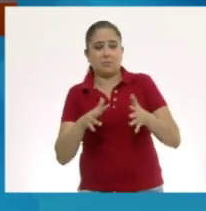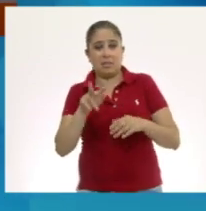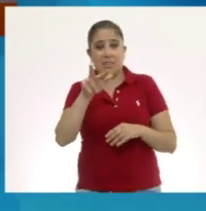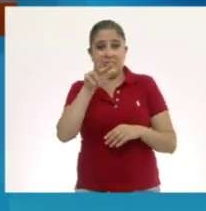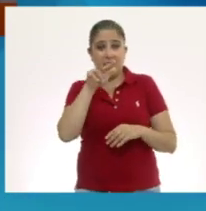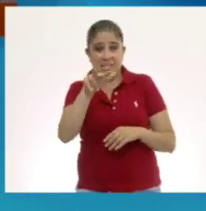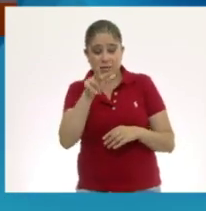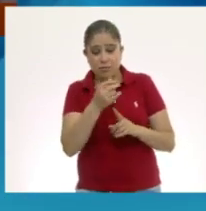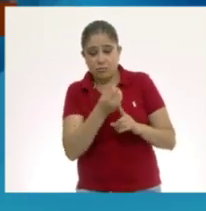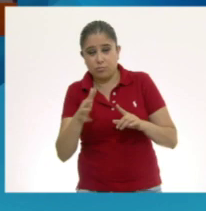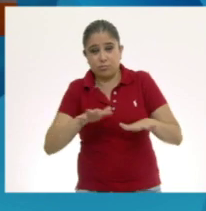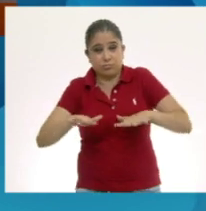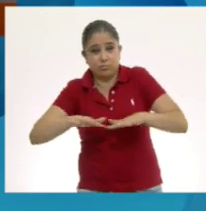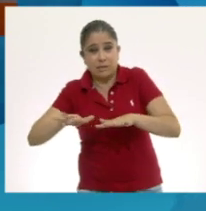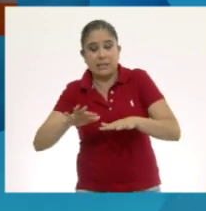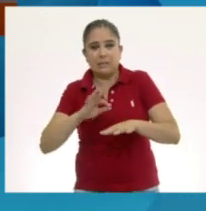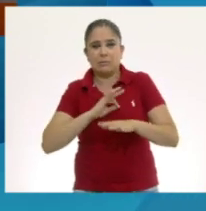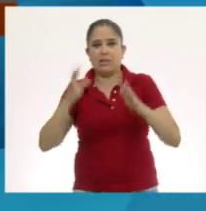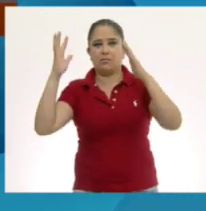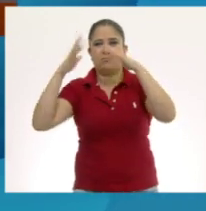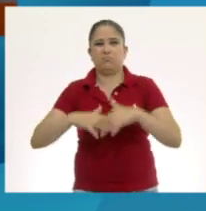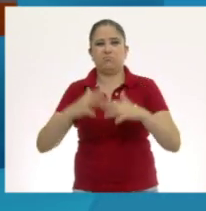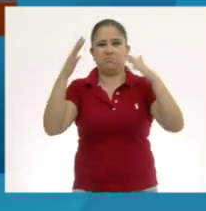ellos causan algún desastre.